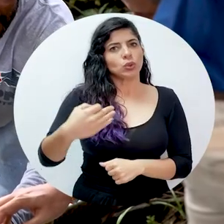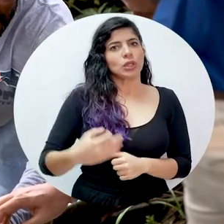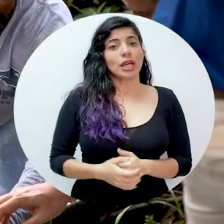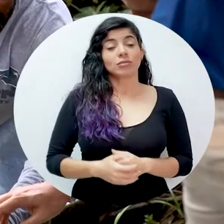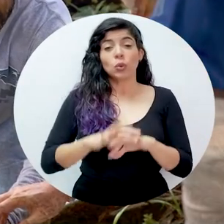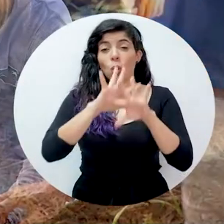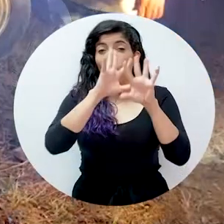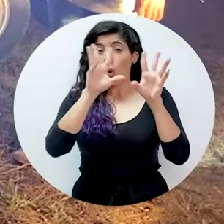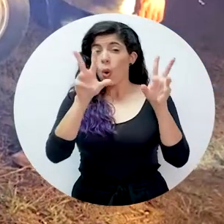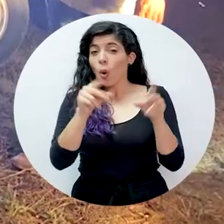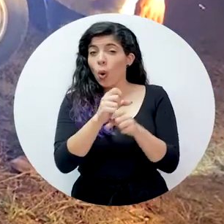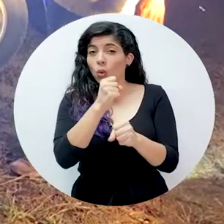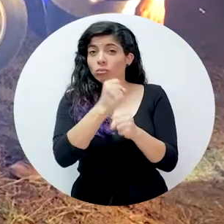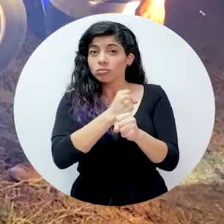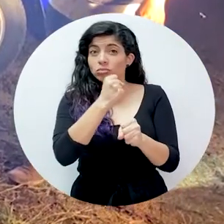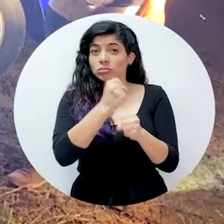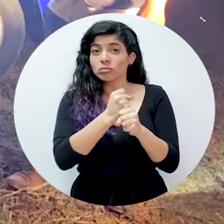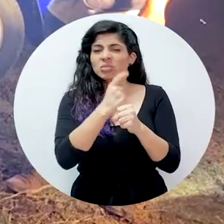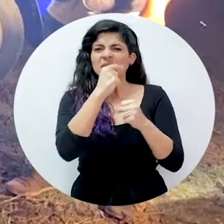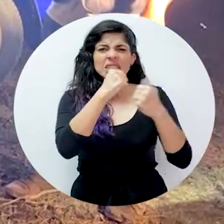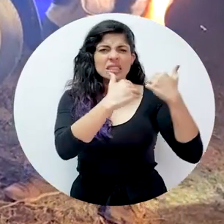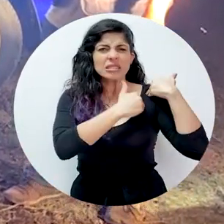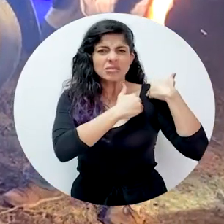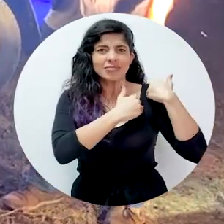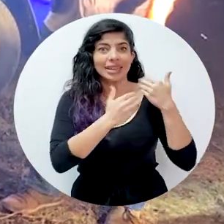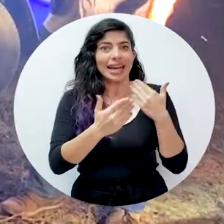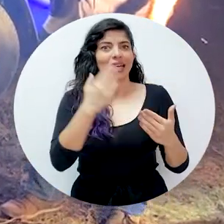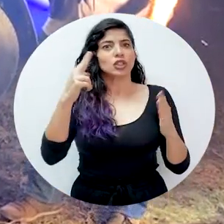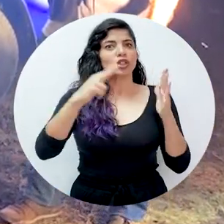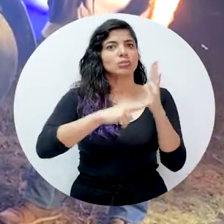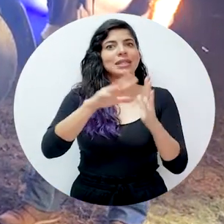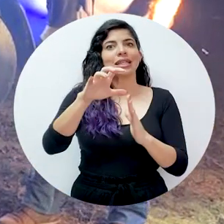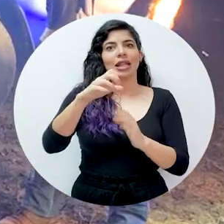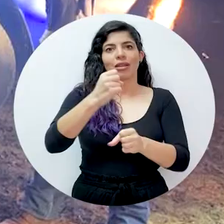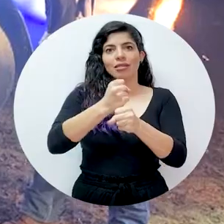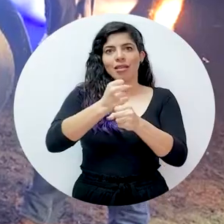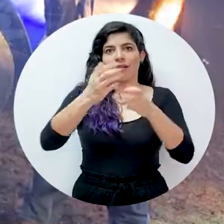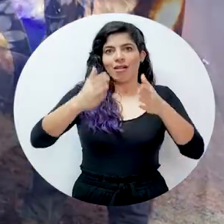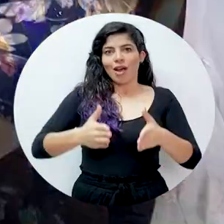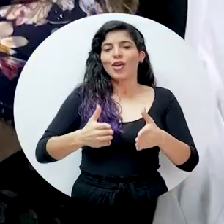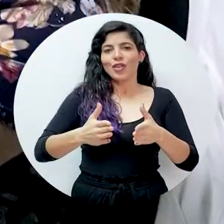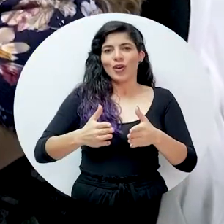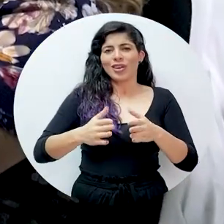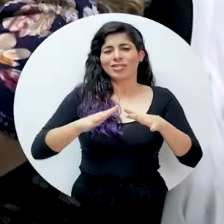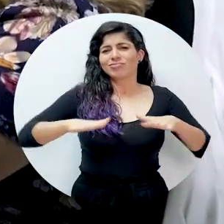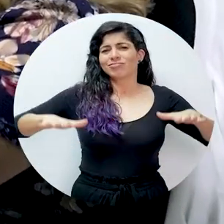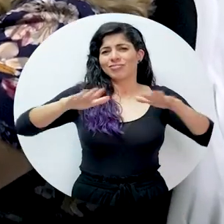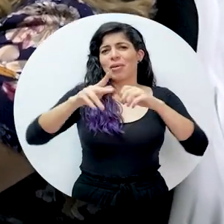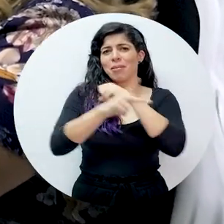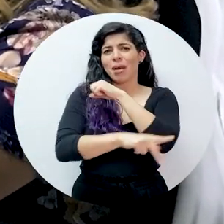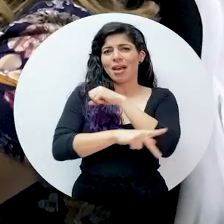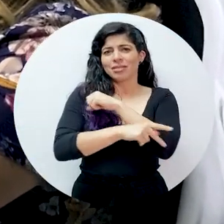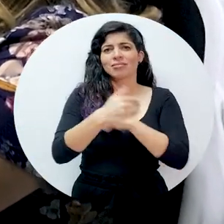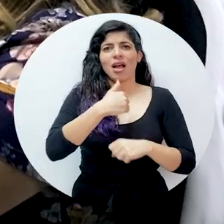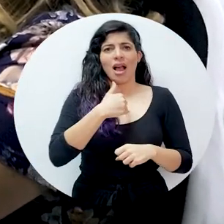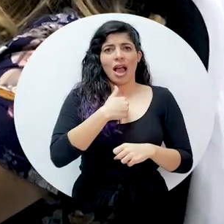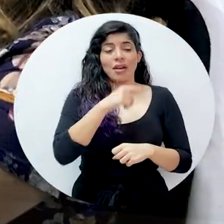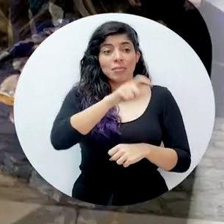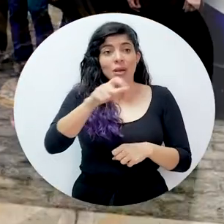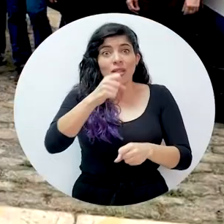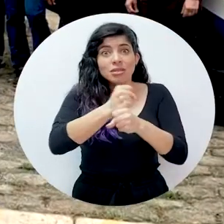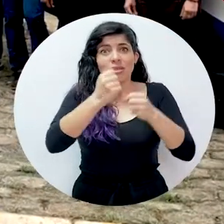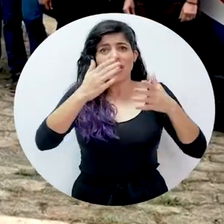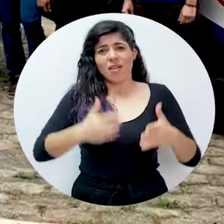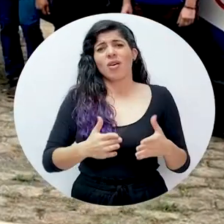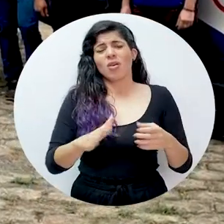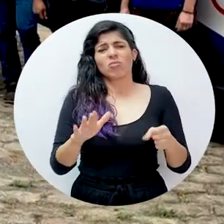día. Todo ese trabajo lo llevan adelante los casi 2.500 funcionarios que están a lo largo y ancho de todo el país.